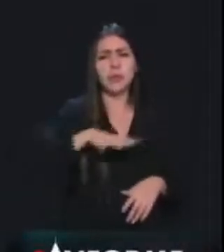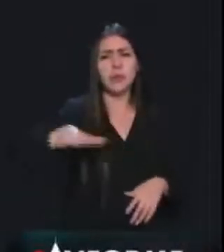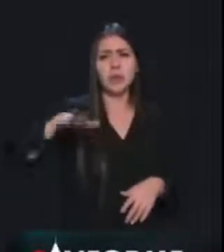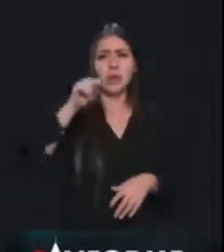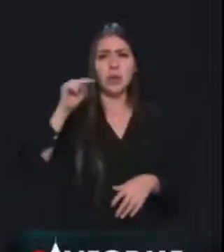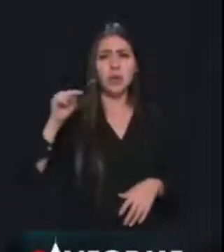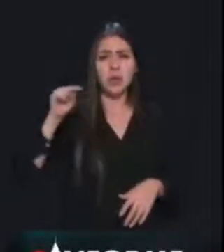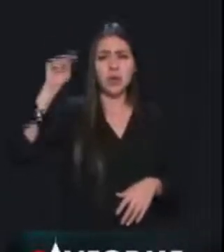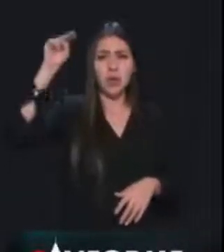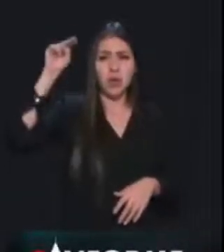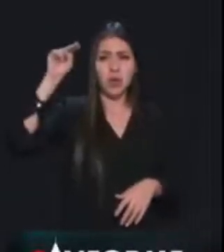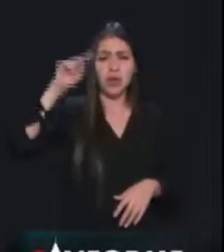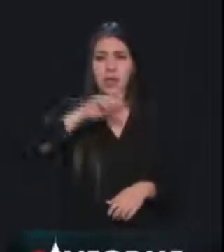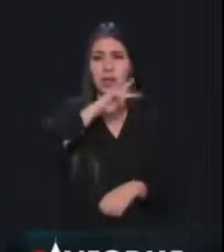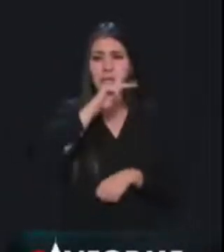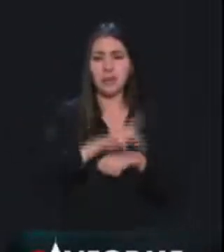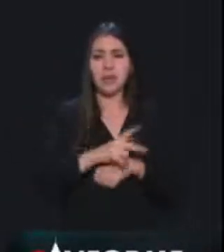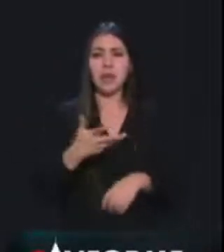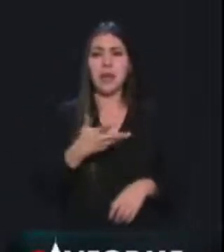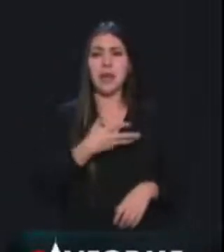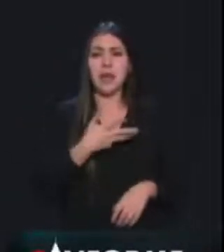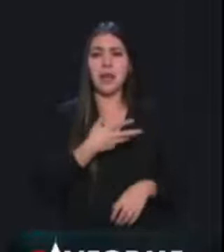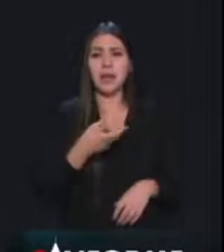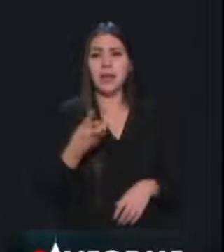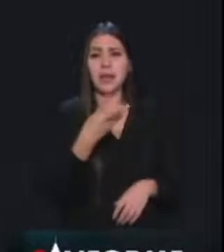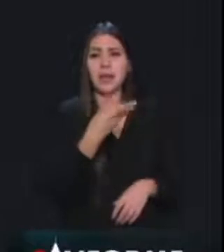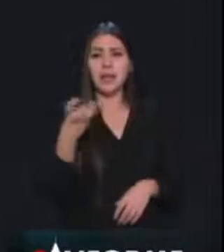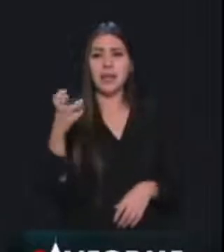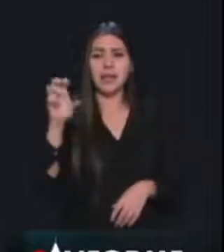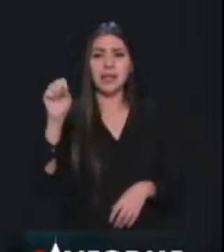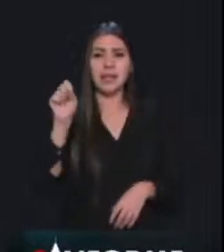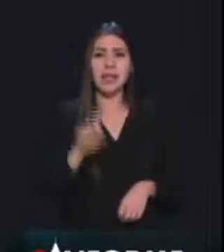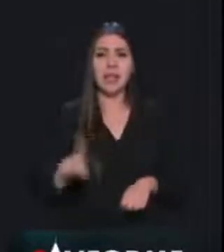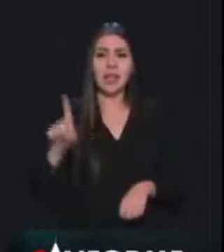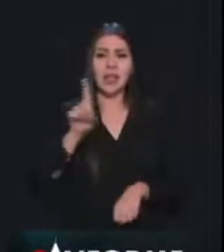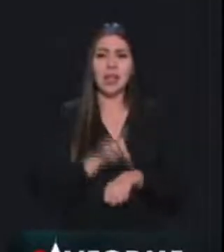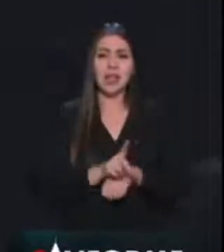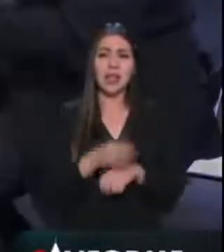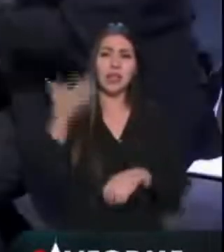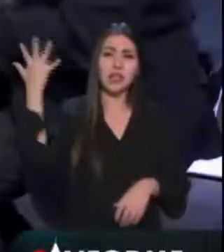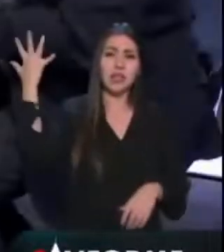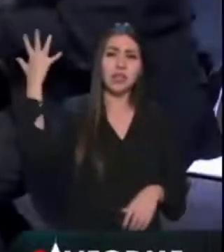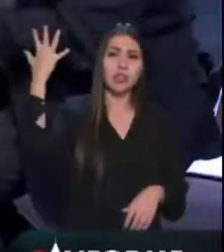yo vivo, o sea, tenemos 360 días de sol todo el año.